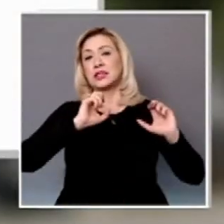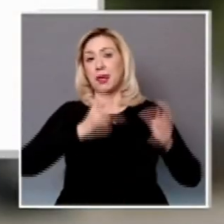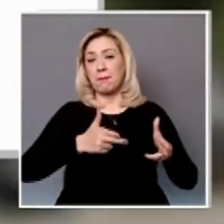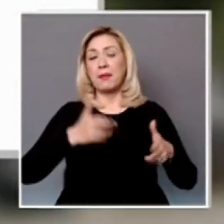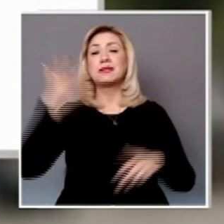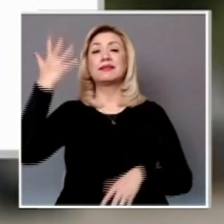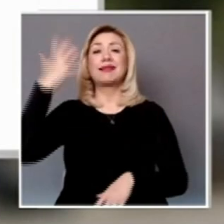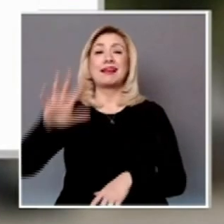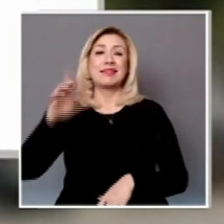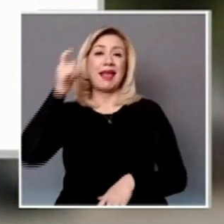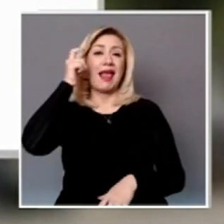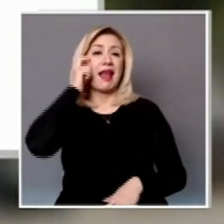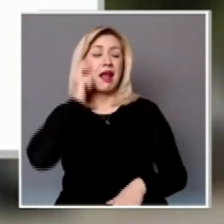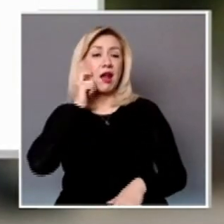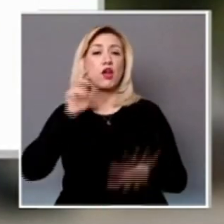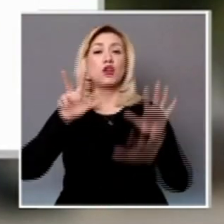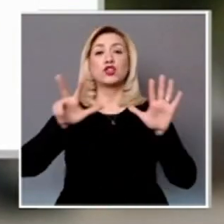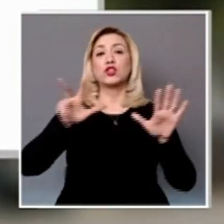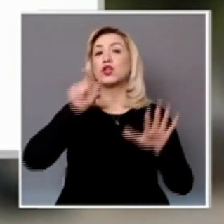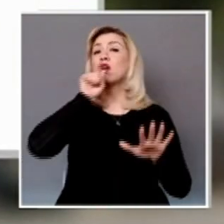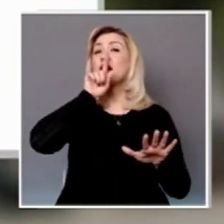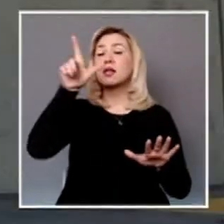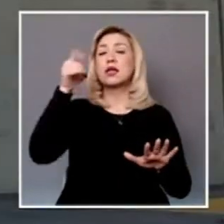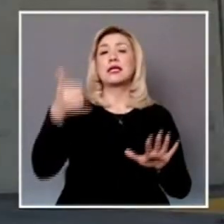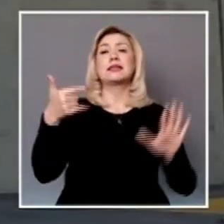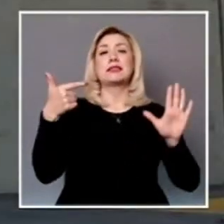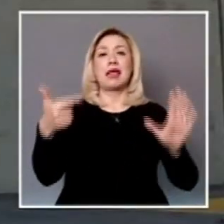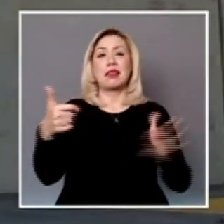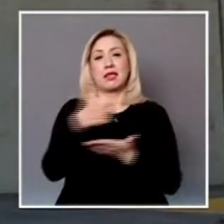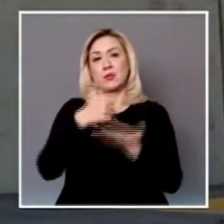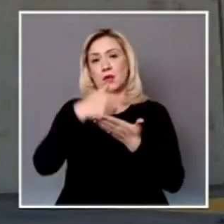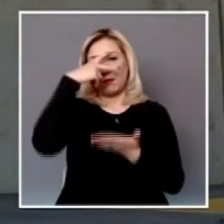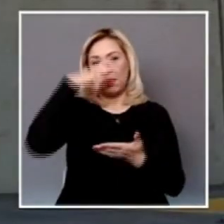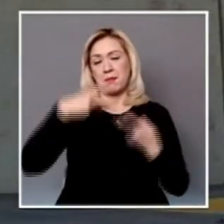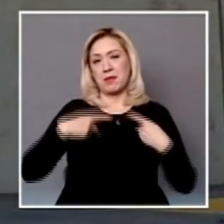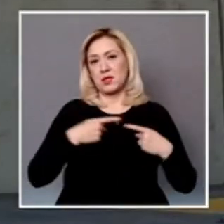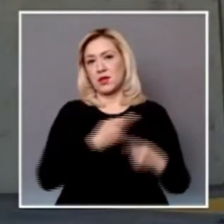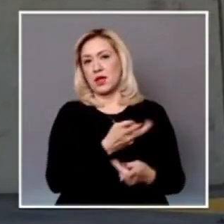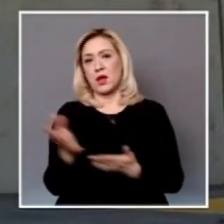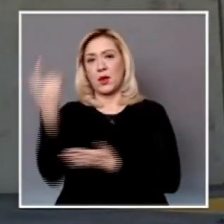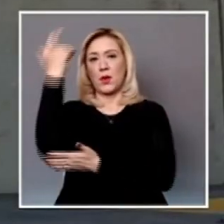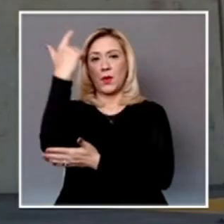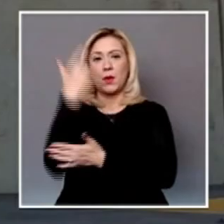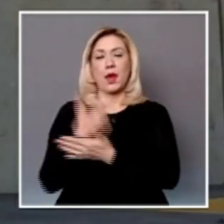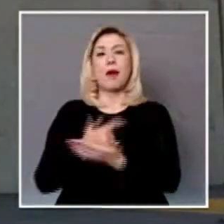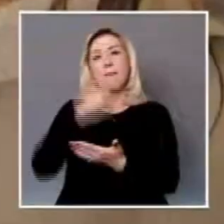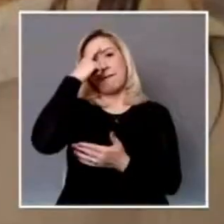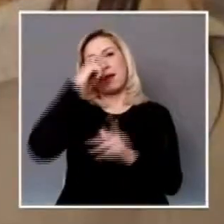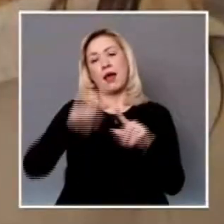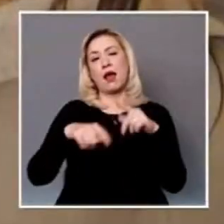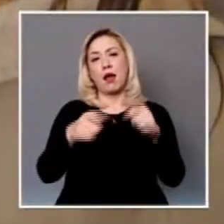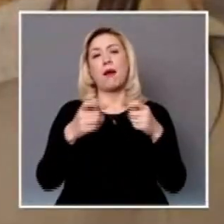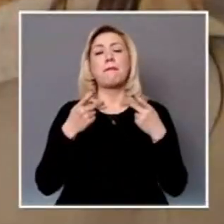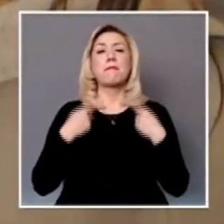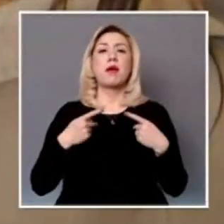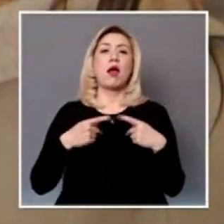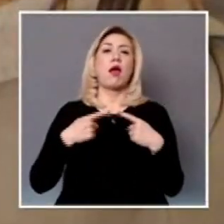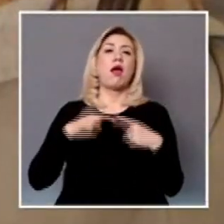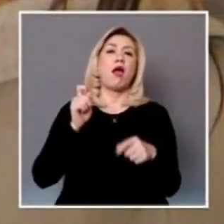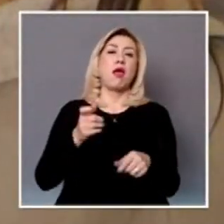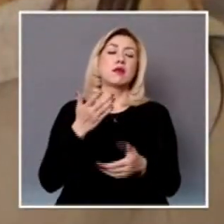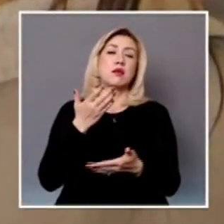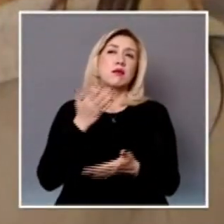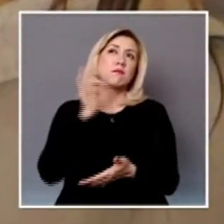8 en Jalisco y 7 en la Ciudad de México. Este beneficio se concede a quienes se encuentran bajo proceso o sentencia